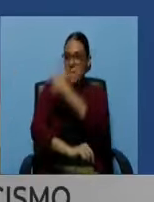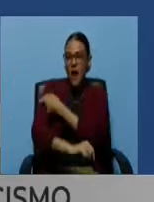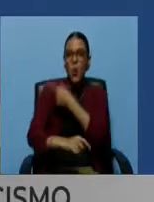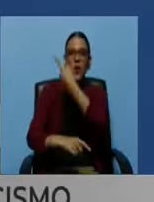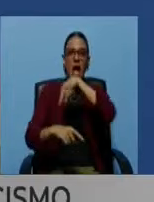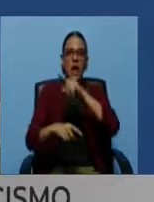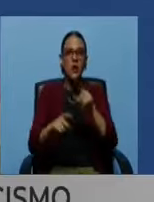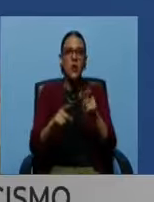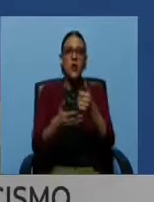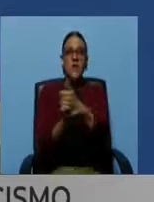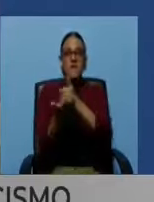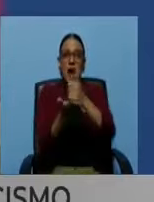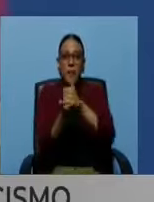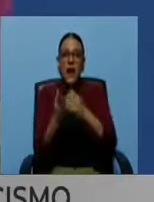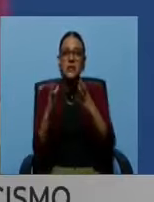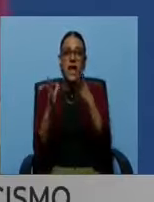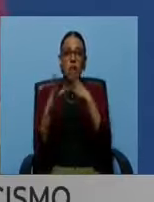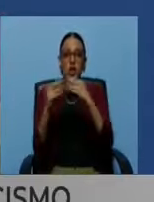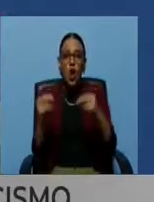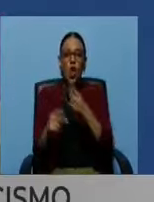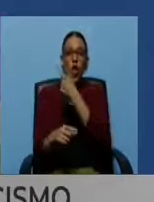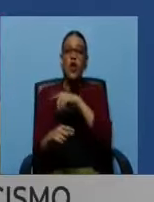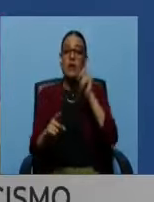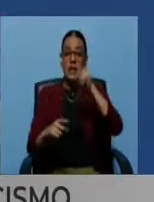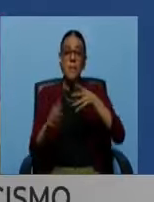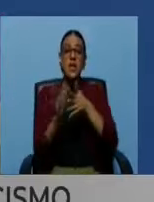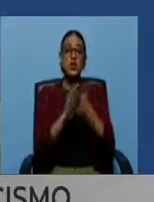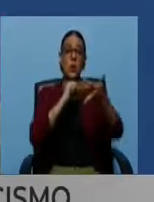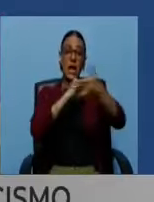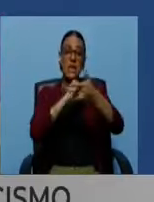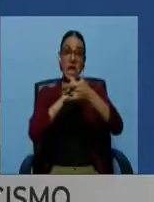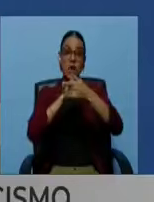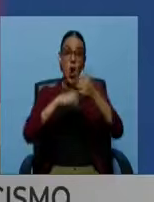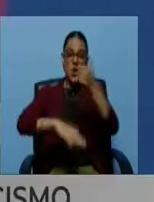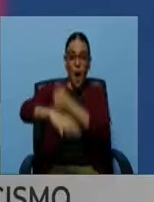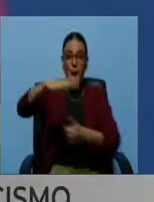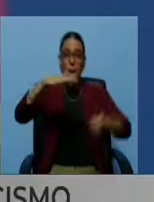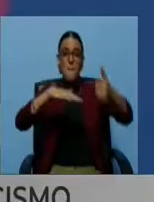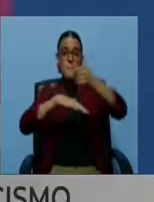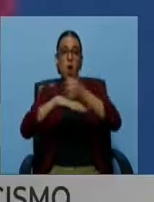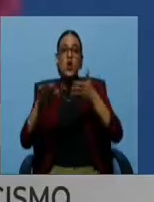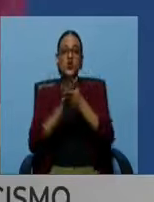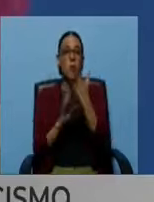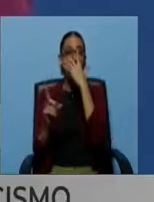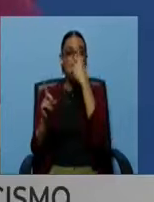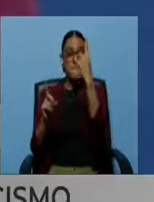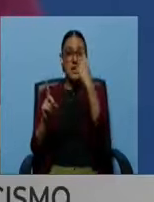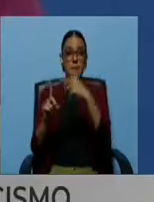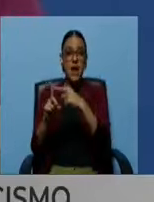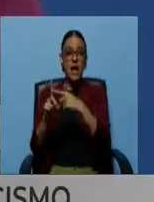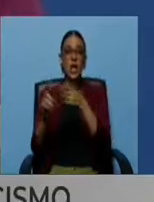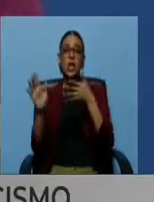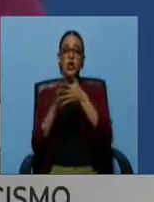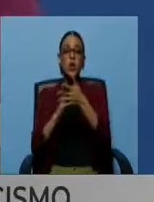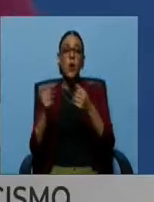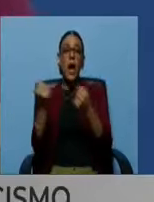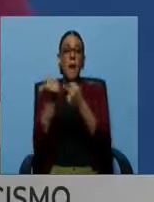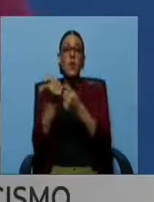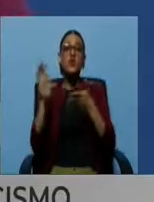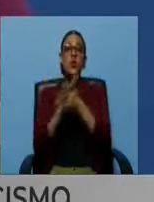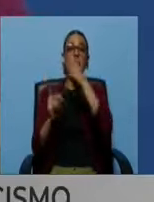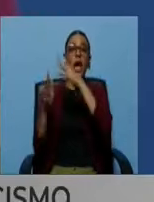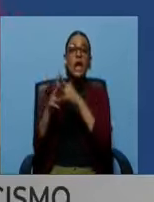y también del capitalismo tecnológico, que hoy se erige como el principal factor de sostenimiento del